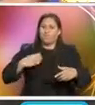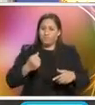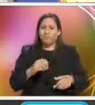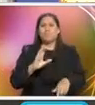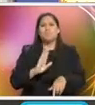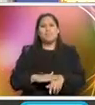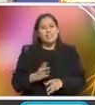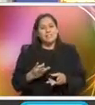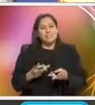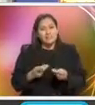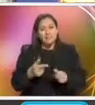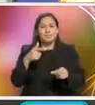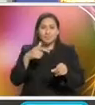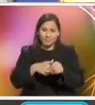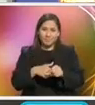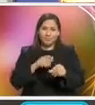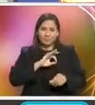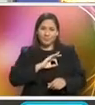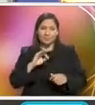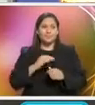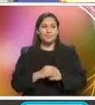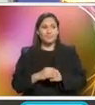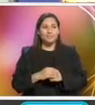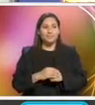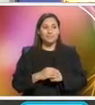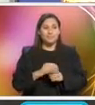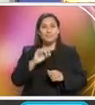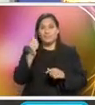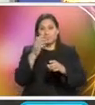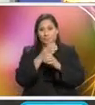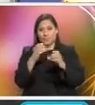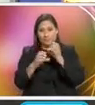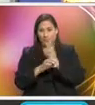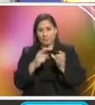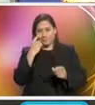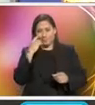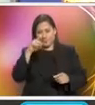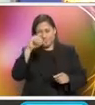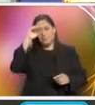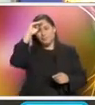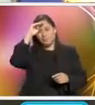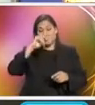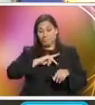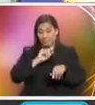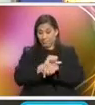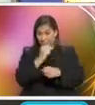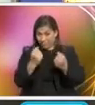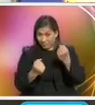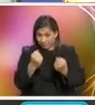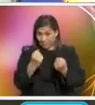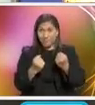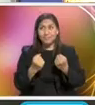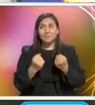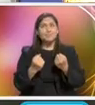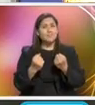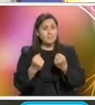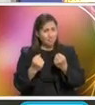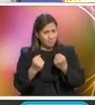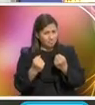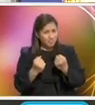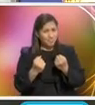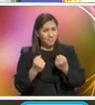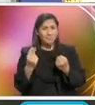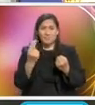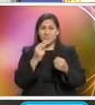energía, más gasolina al final del día. Otra cosa es, bueno, pregúntate realmente si tu vehículo necesito